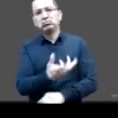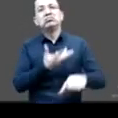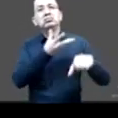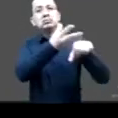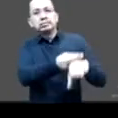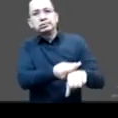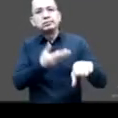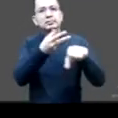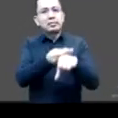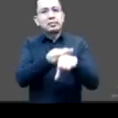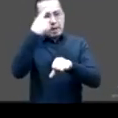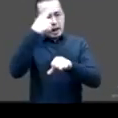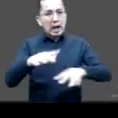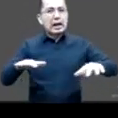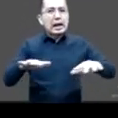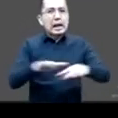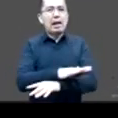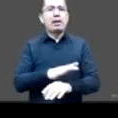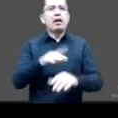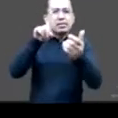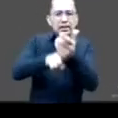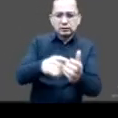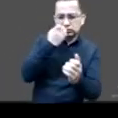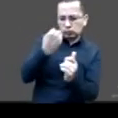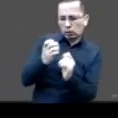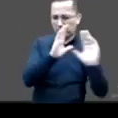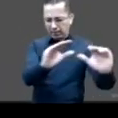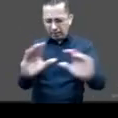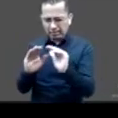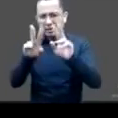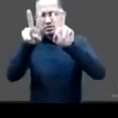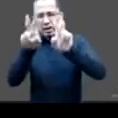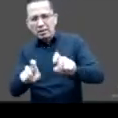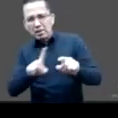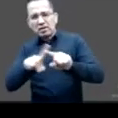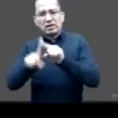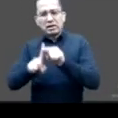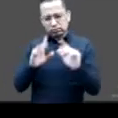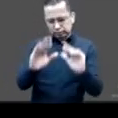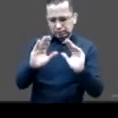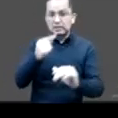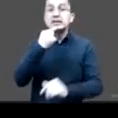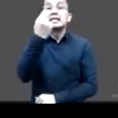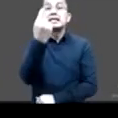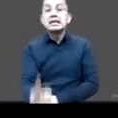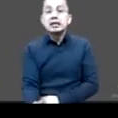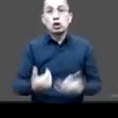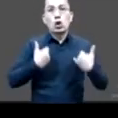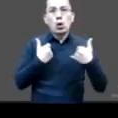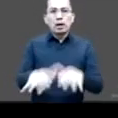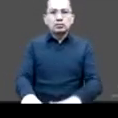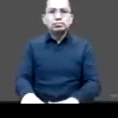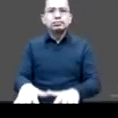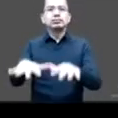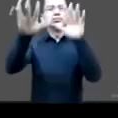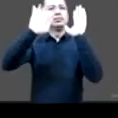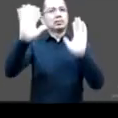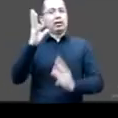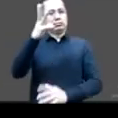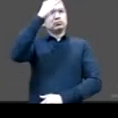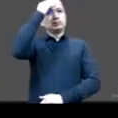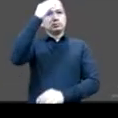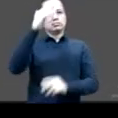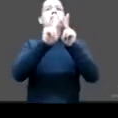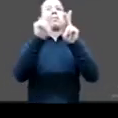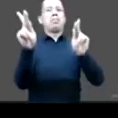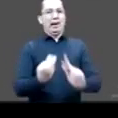digamos, curricular de capacidades pedagógicas para formar a niños, niñas y jóvenes como una generación de paz en Colombia. Nosotros a ese tipo de educación